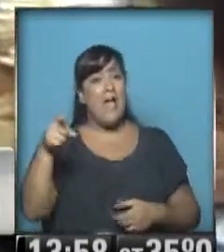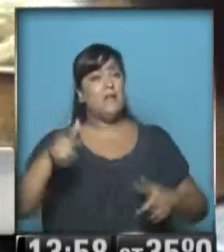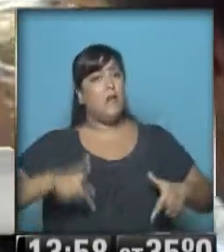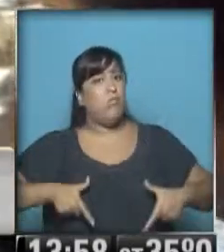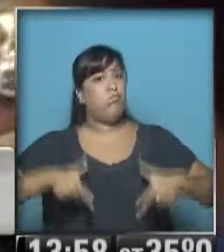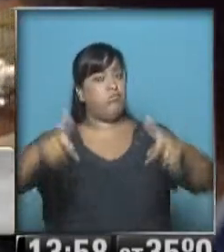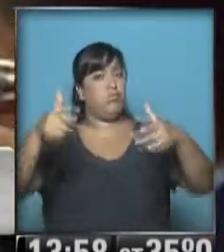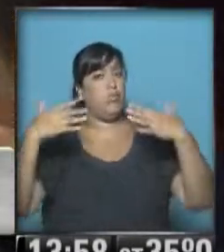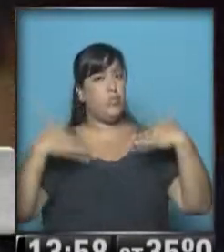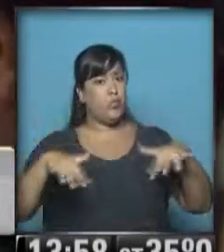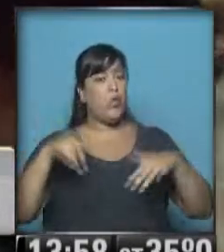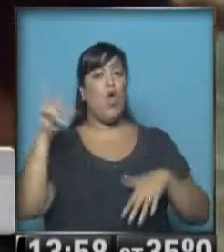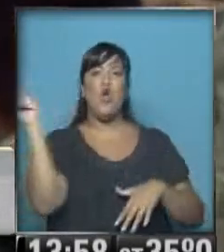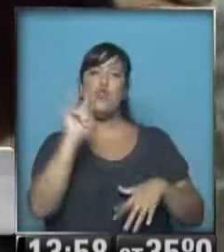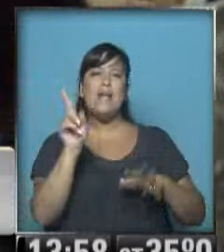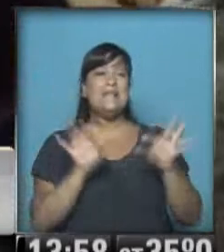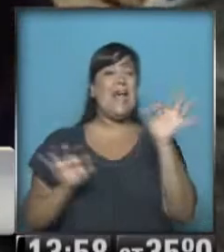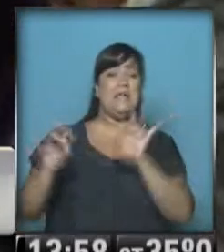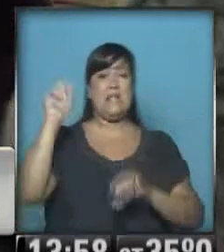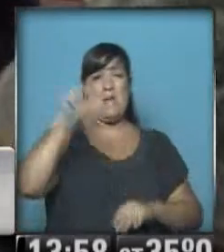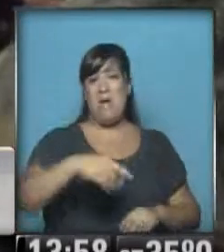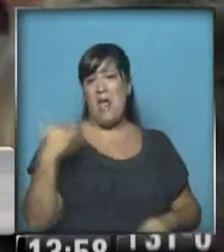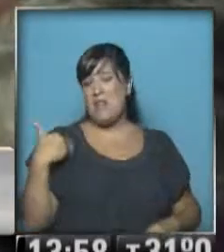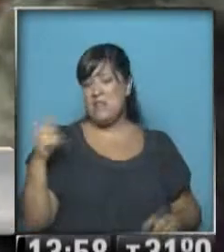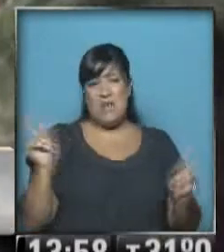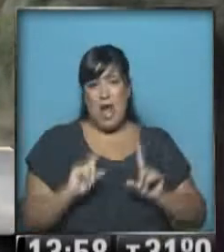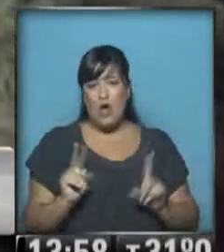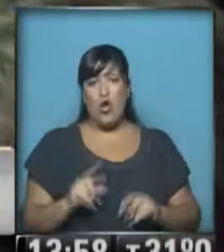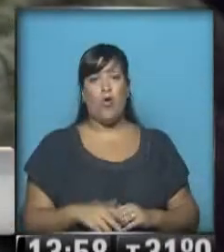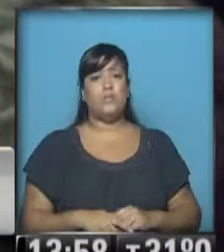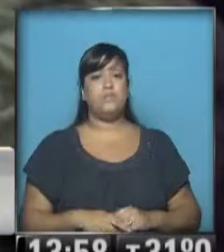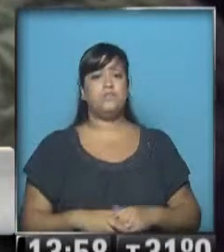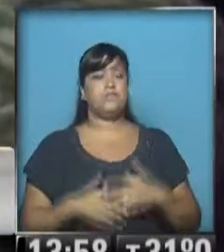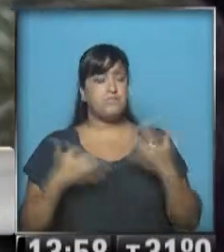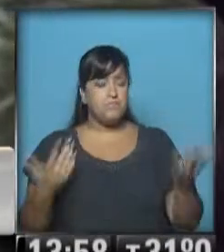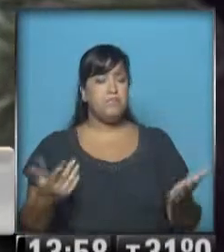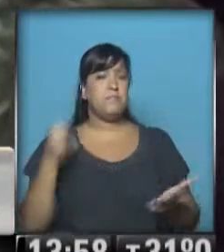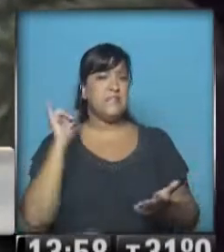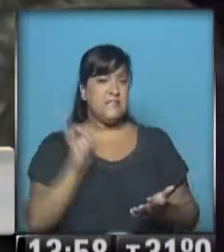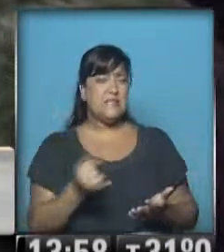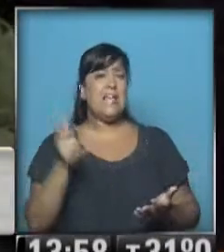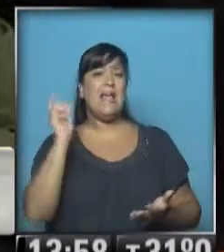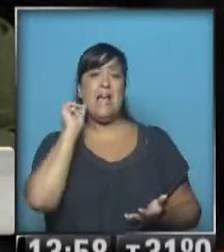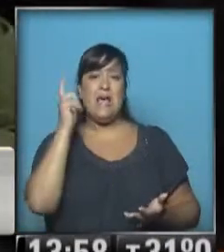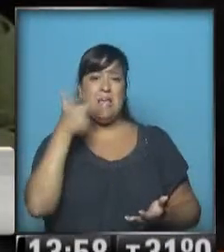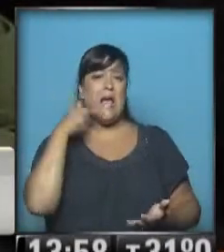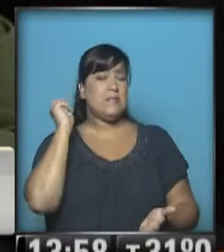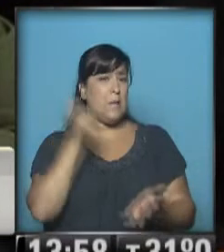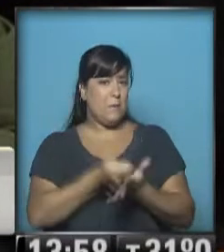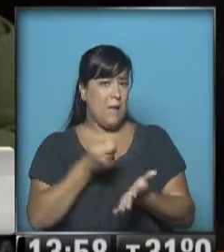venta que no es estratégica para la Argentina. Si bien el gas allí se paga lo que vale,